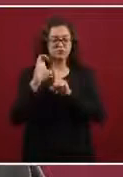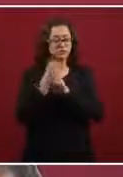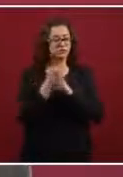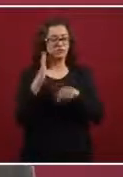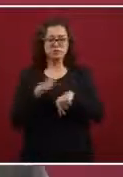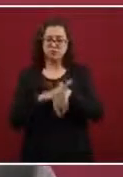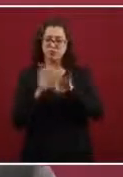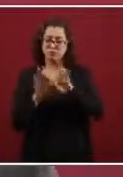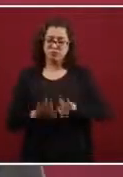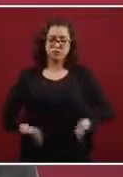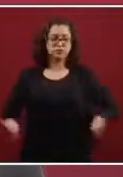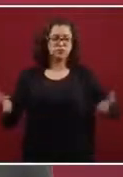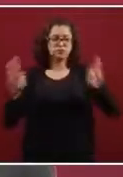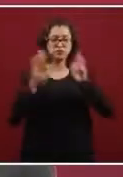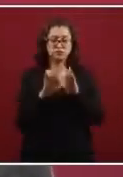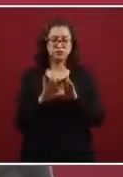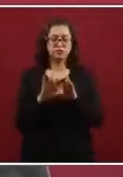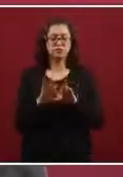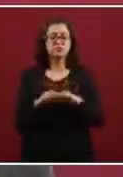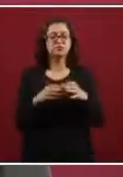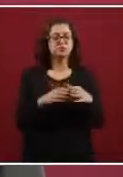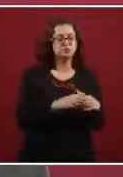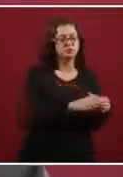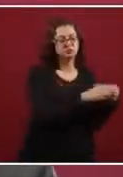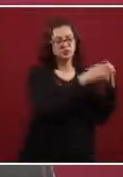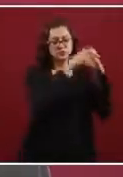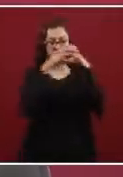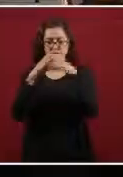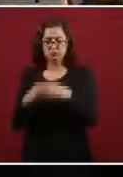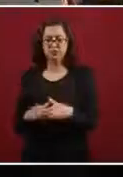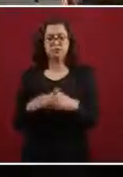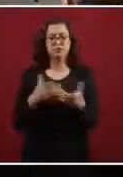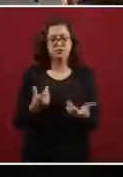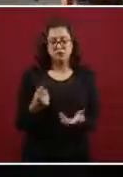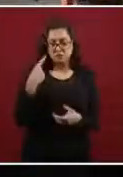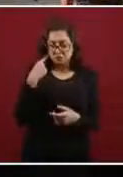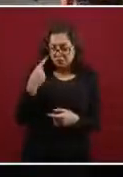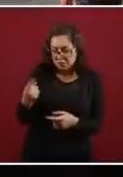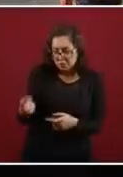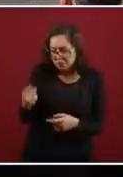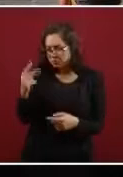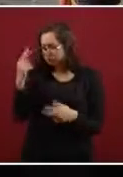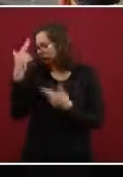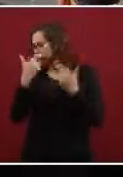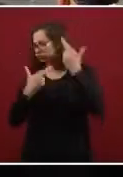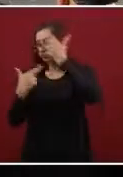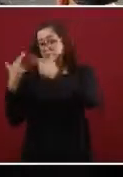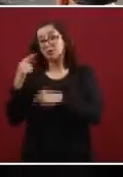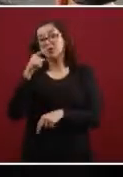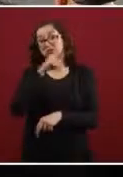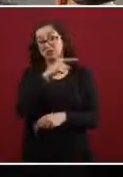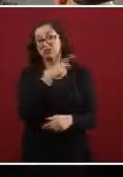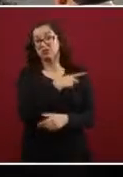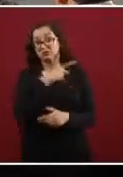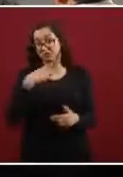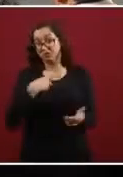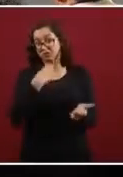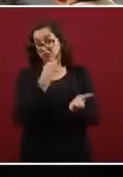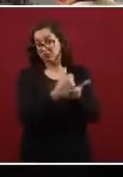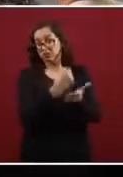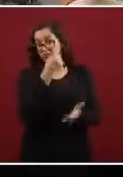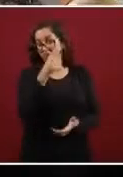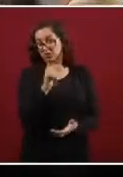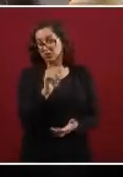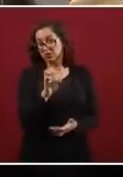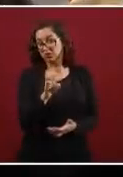en general y ciertamente para nosotros, la primera instancia que debe aprobar. Esa visita y una carta de